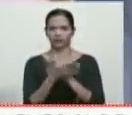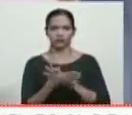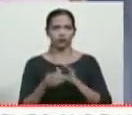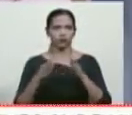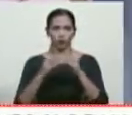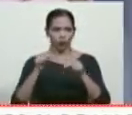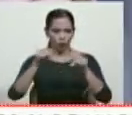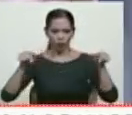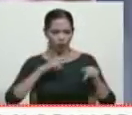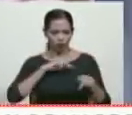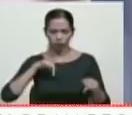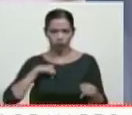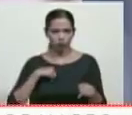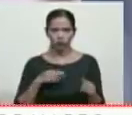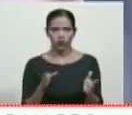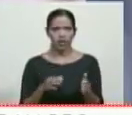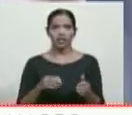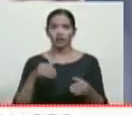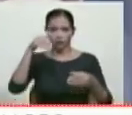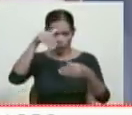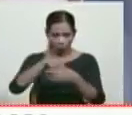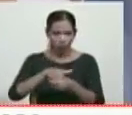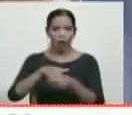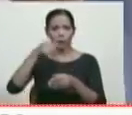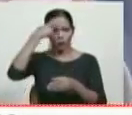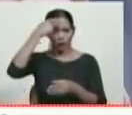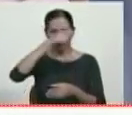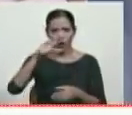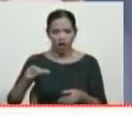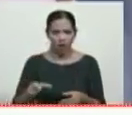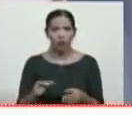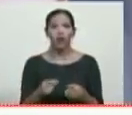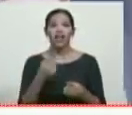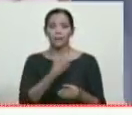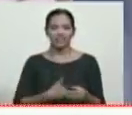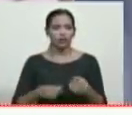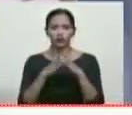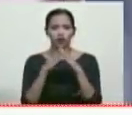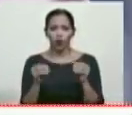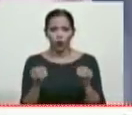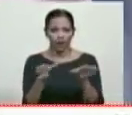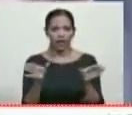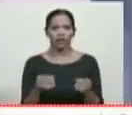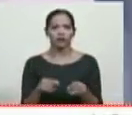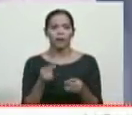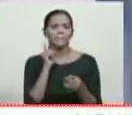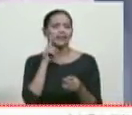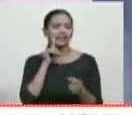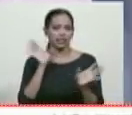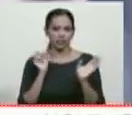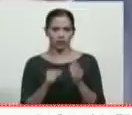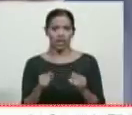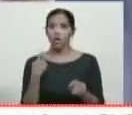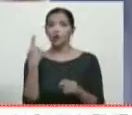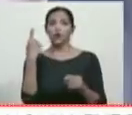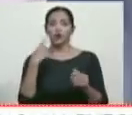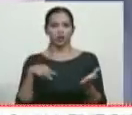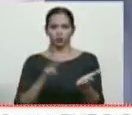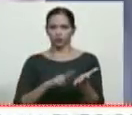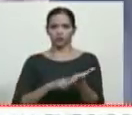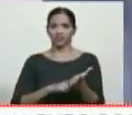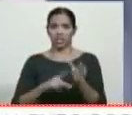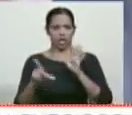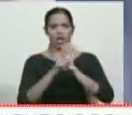aquí, nosotros, que fuimos electos por el pueblo, el presidente de la República, todo eso es virtual. El único real y el único